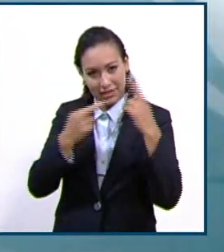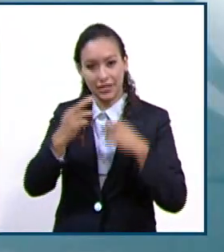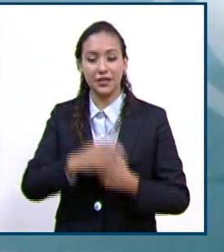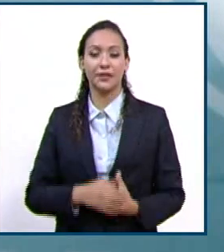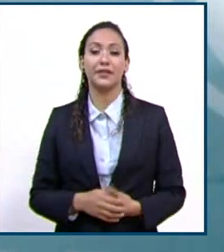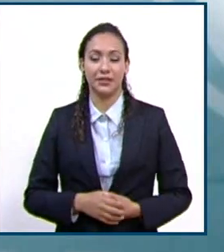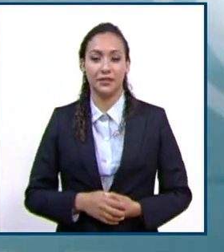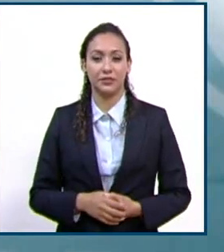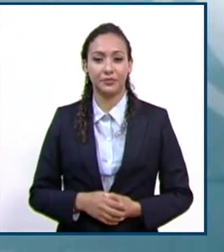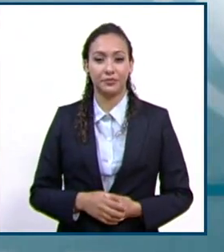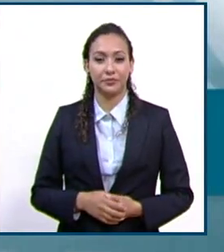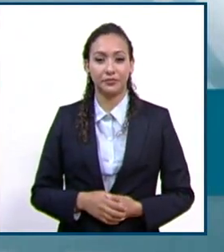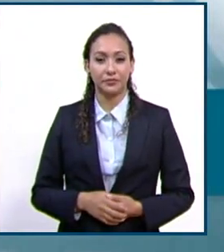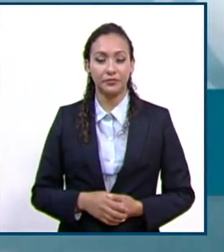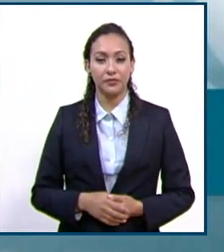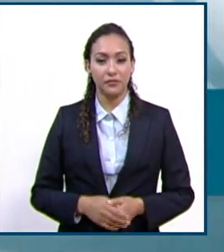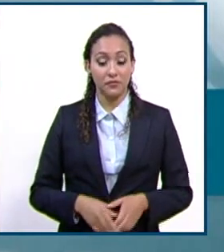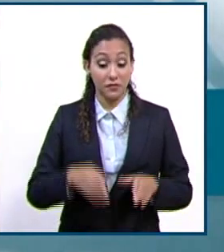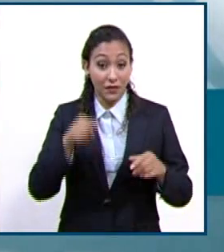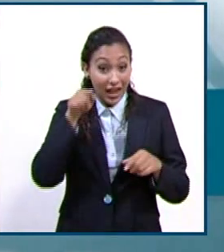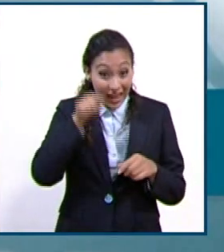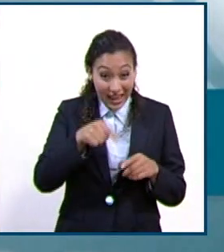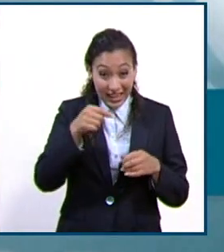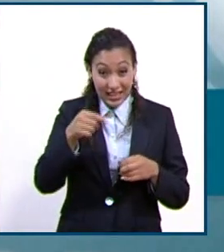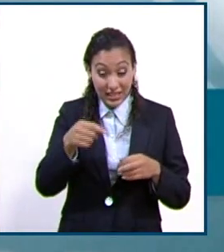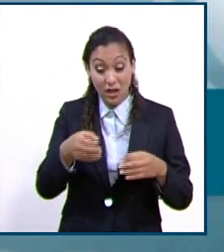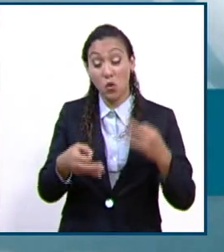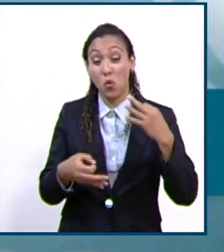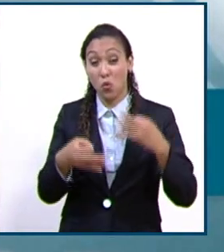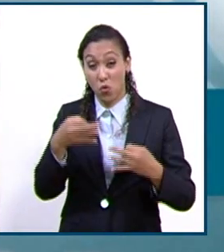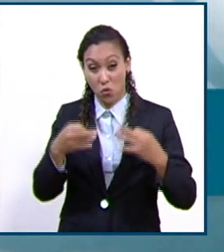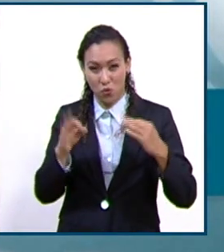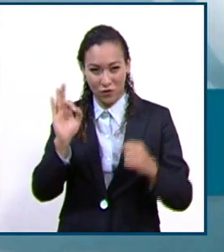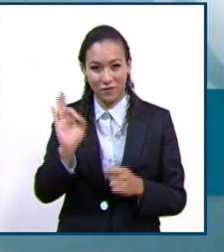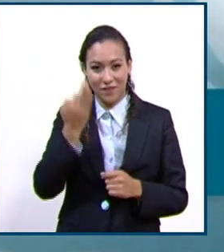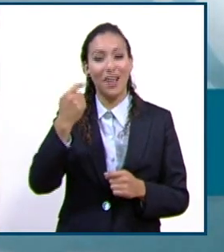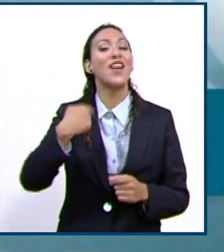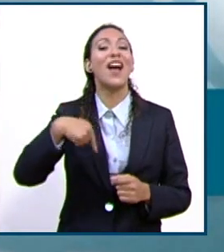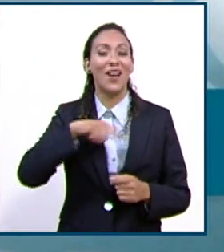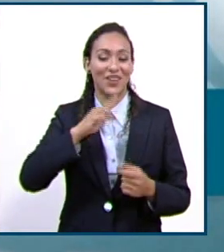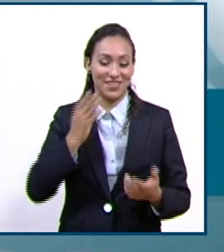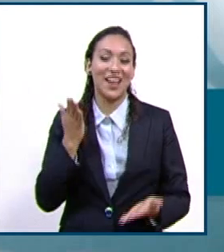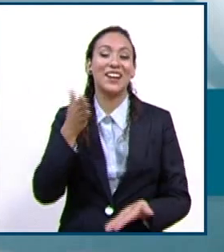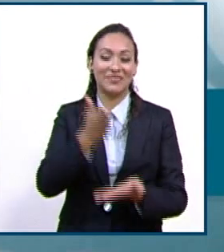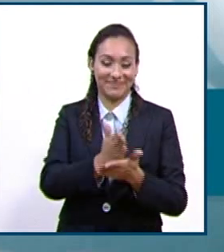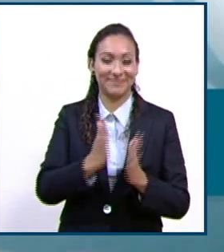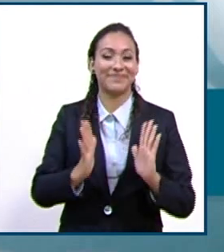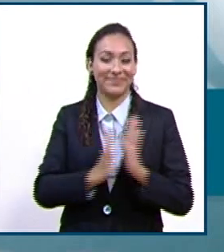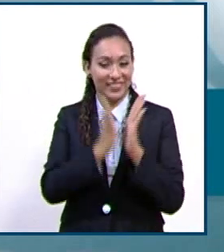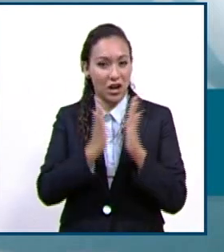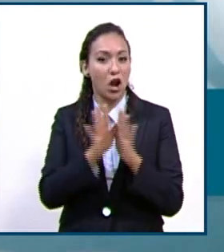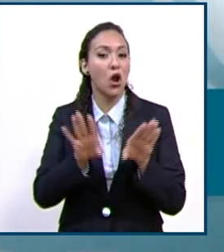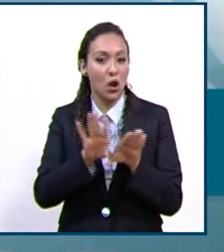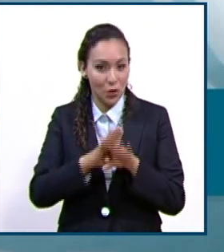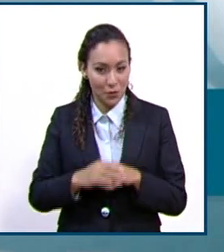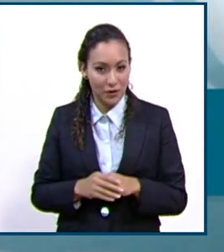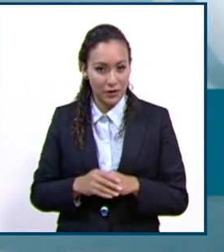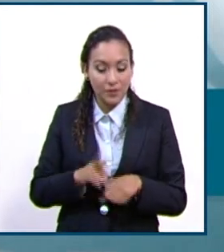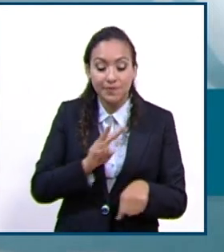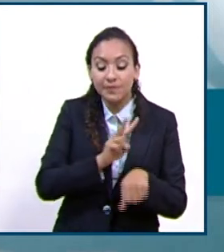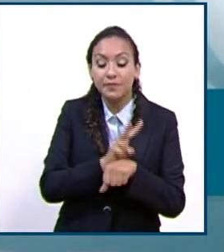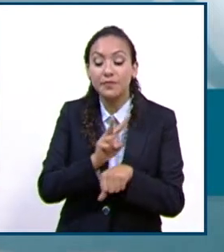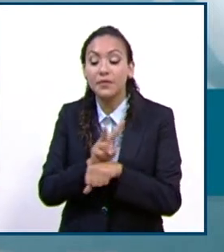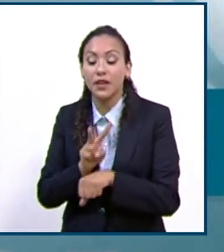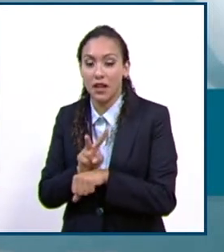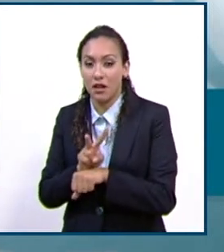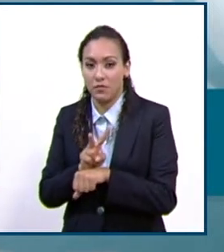Hasta ese momento, los jueces federales participamos del caso haciendo una labor de supervisión,